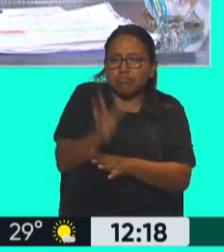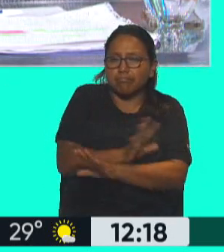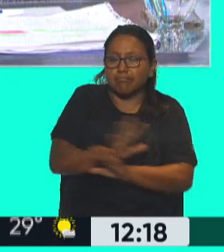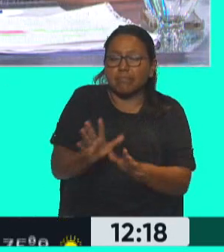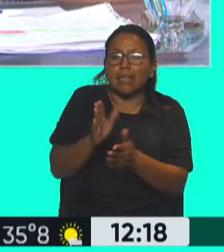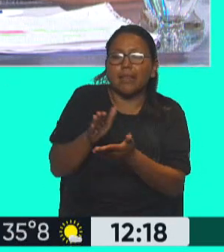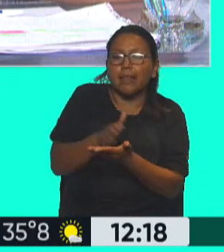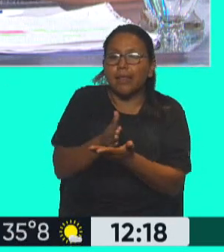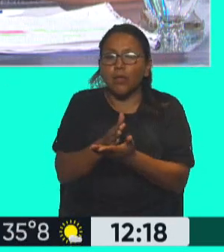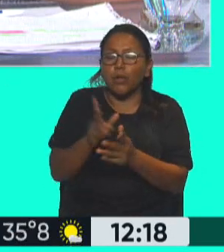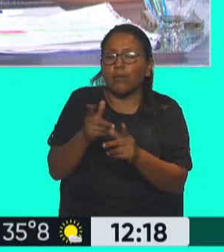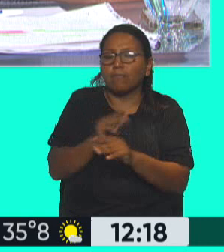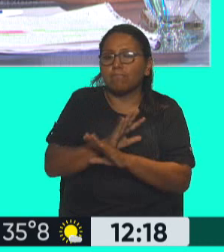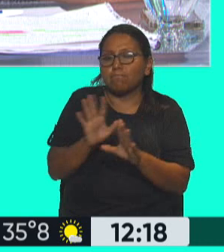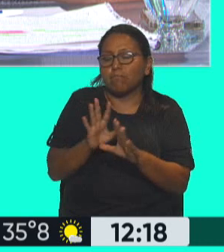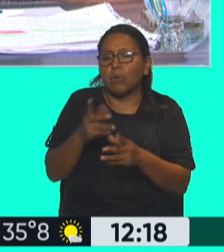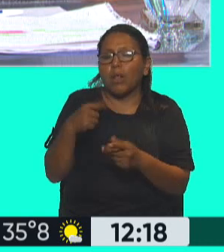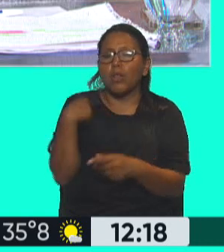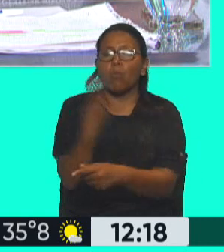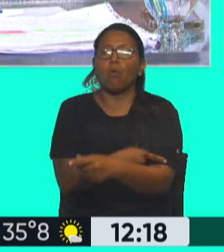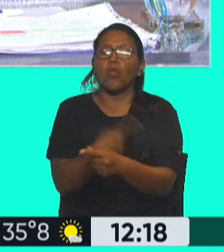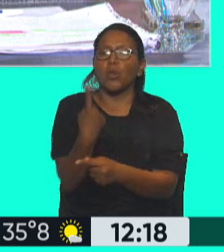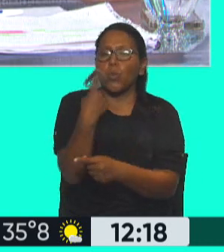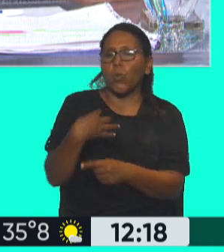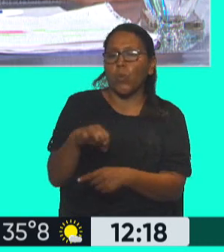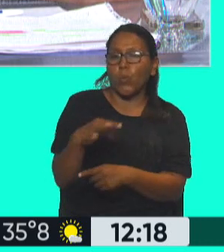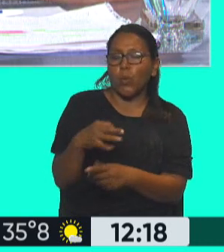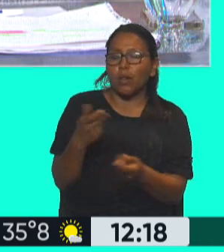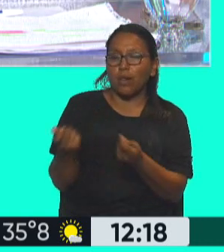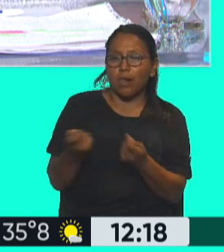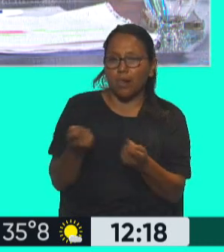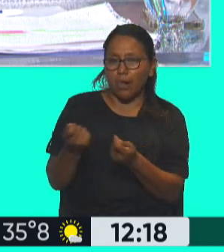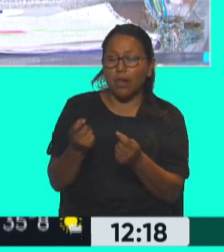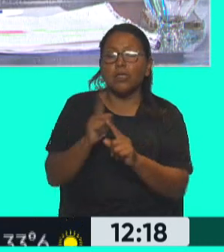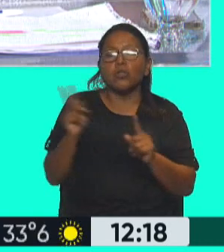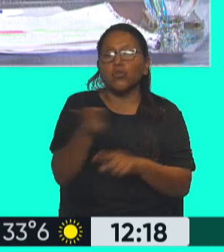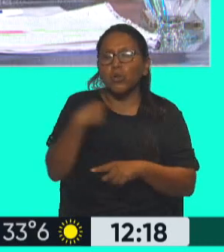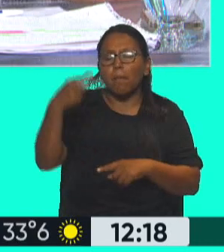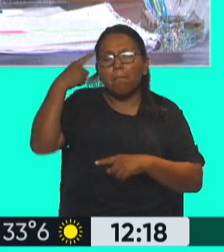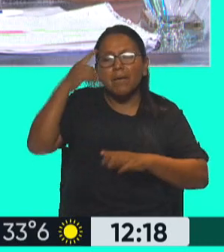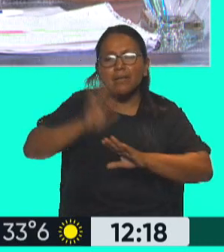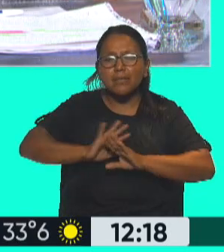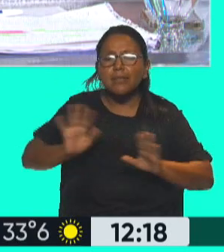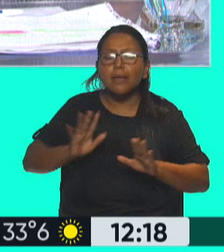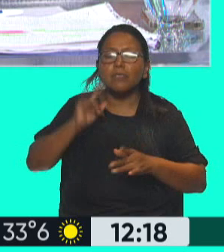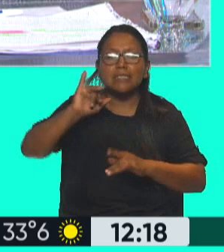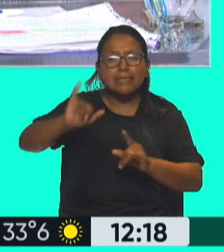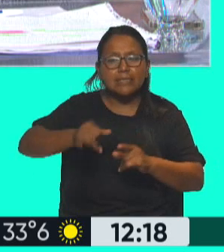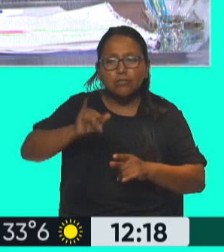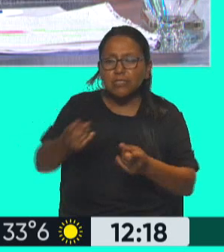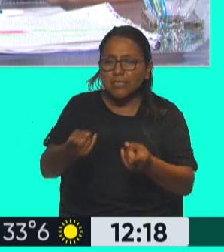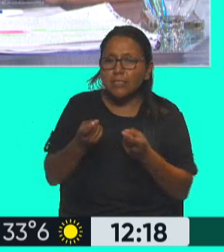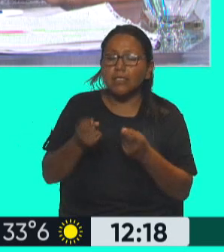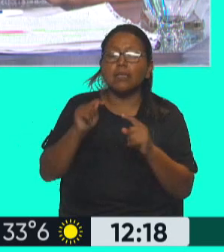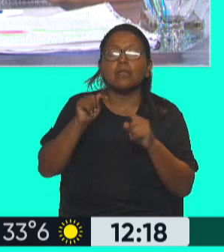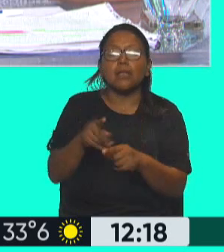una intermediación absolutamente monopólica. Por lo tanto, nosotros creemos que es absolutamente necesario encontrar alguna